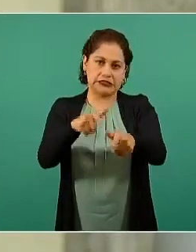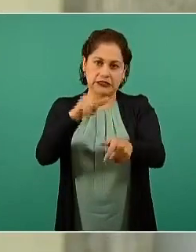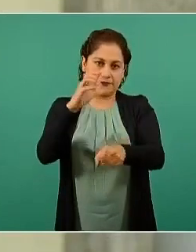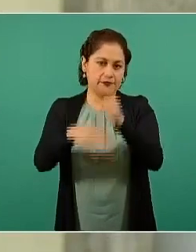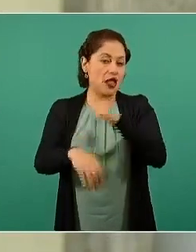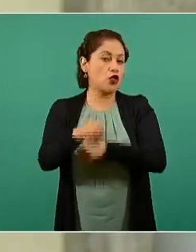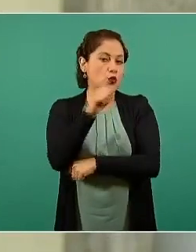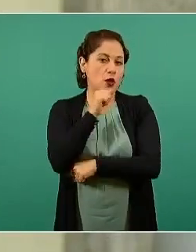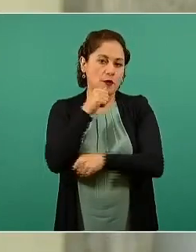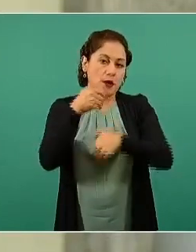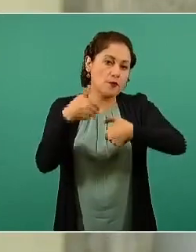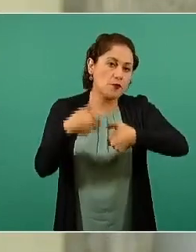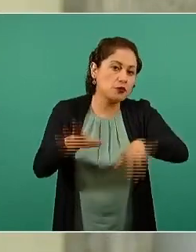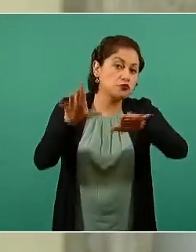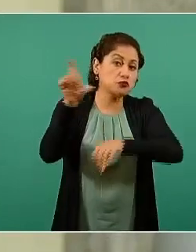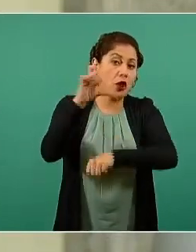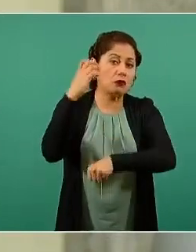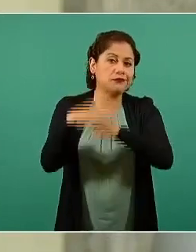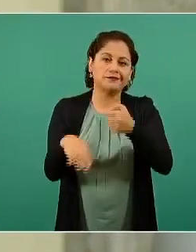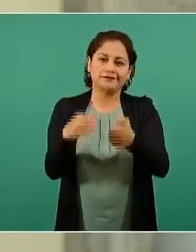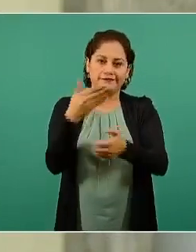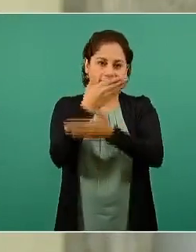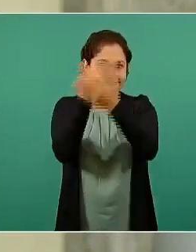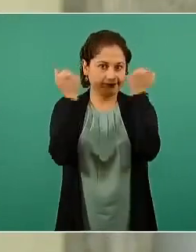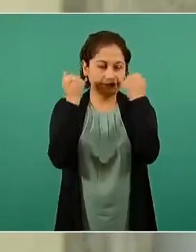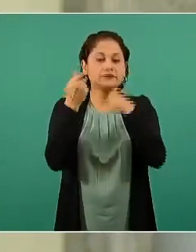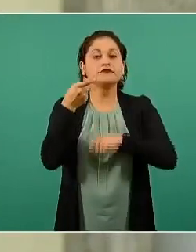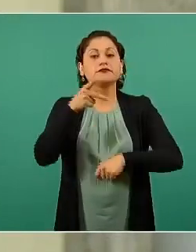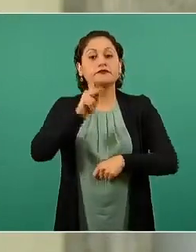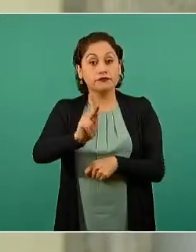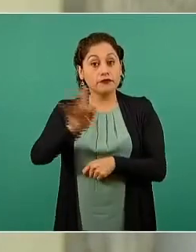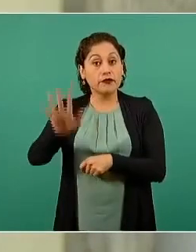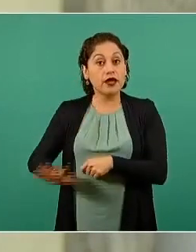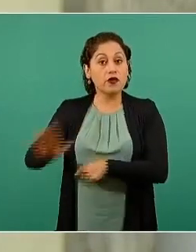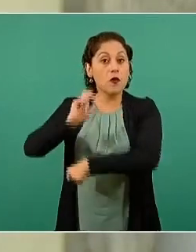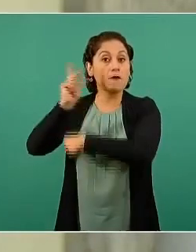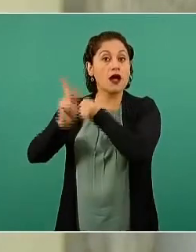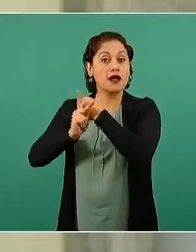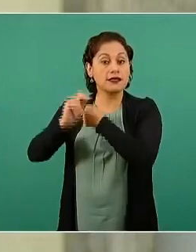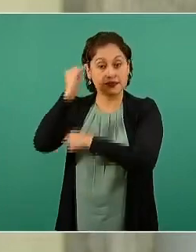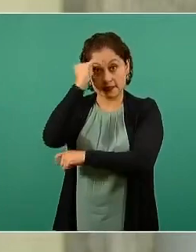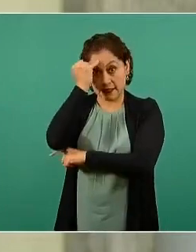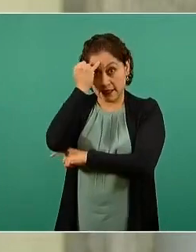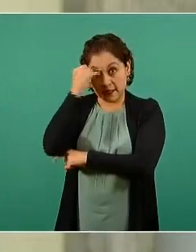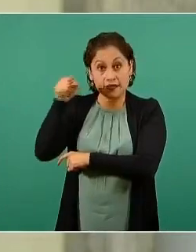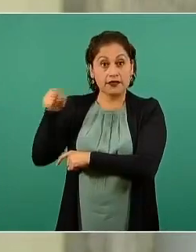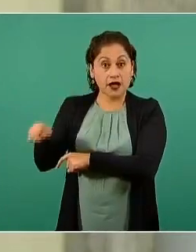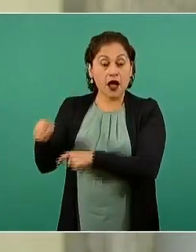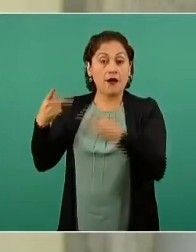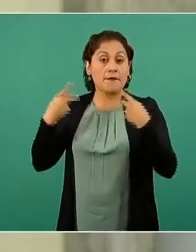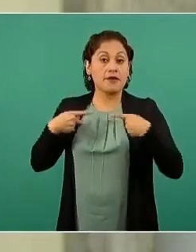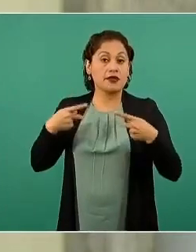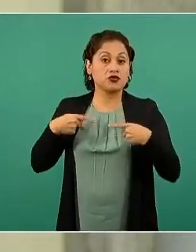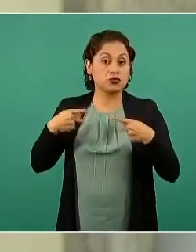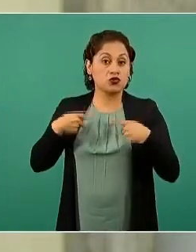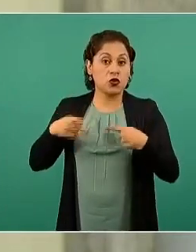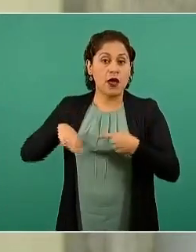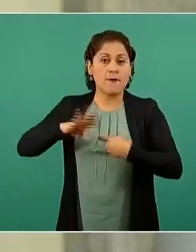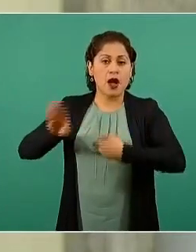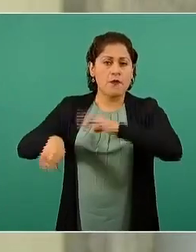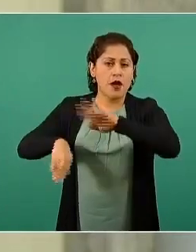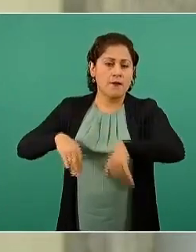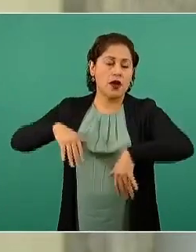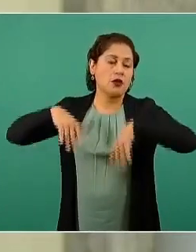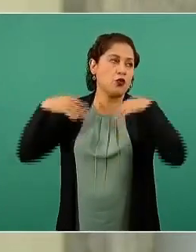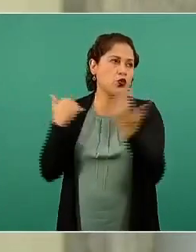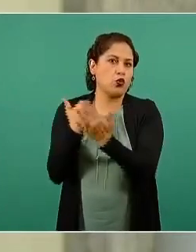y pues quién sabe cuánto se termine. Sin embargo, en la India hay escandalosas cifras de personas que han perdido la vida a